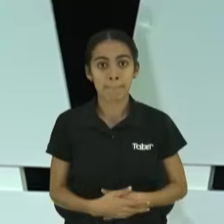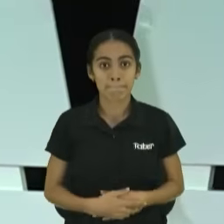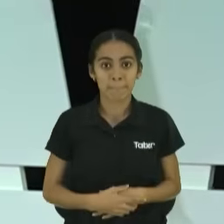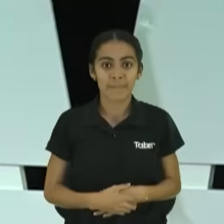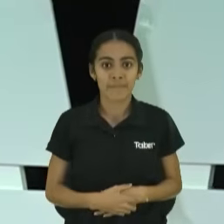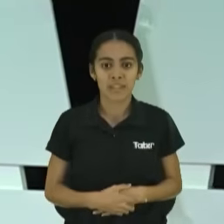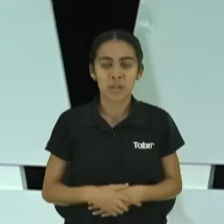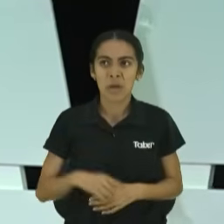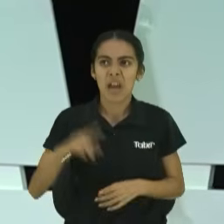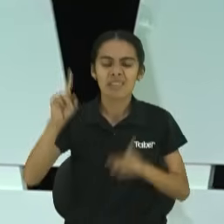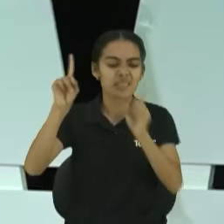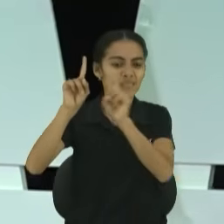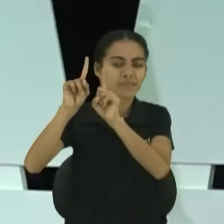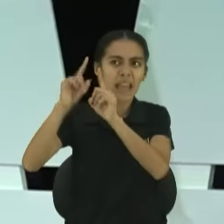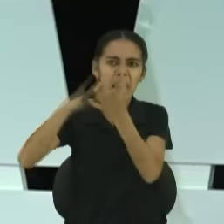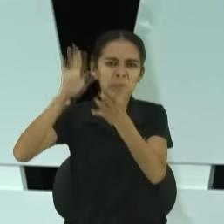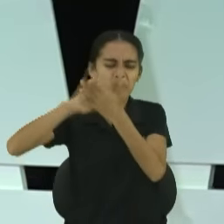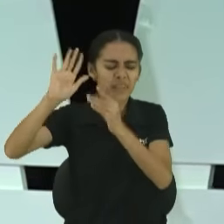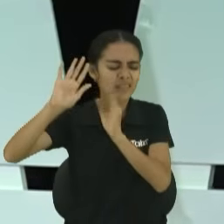lo tomamos en cuenta.